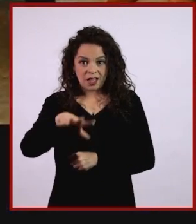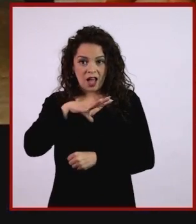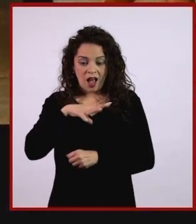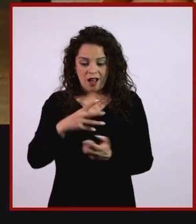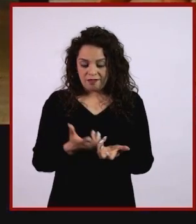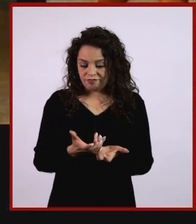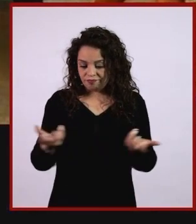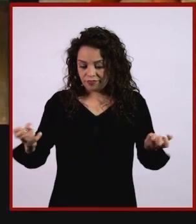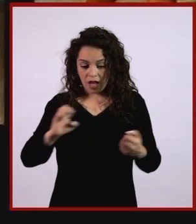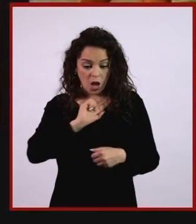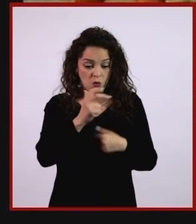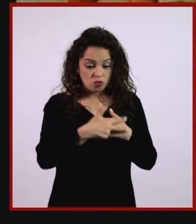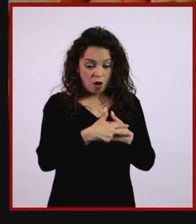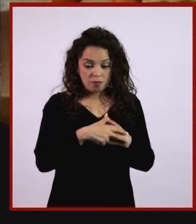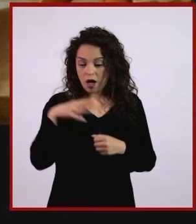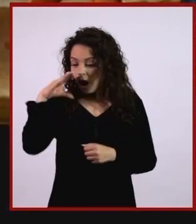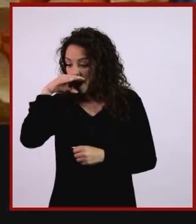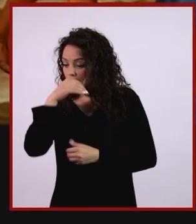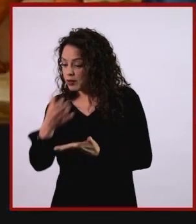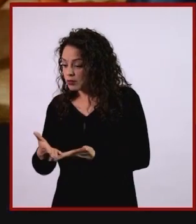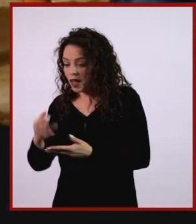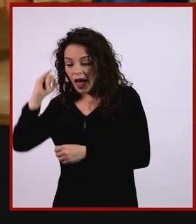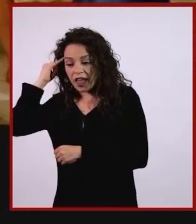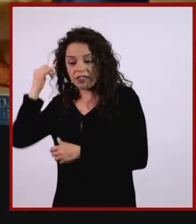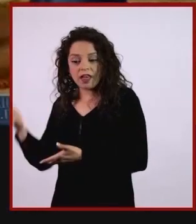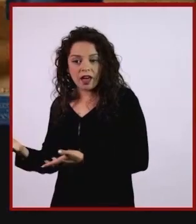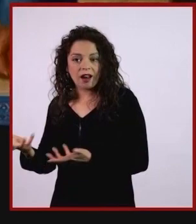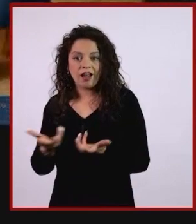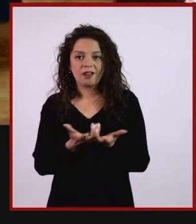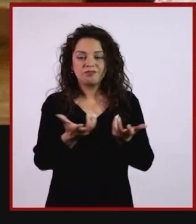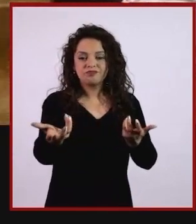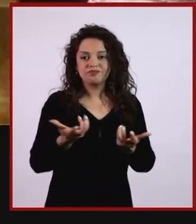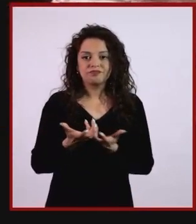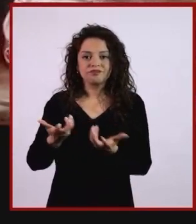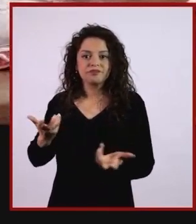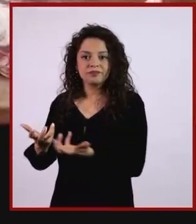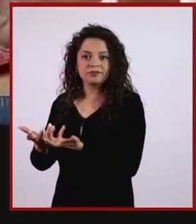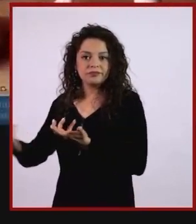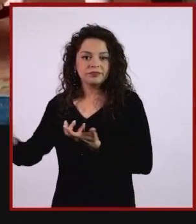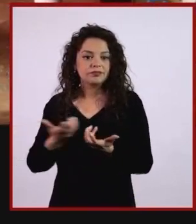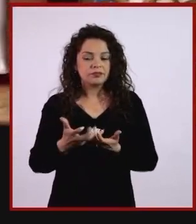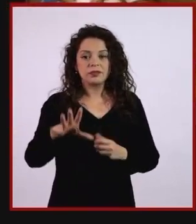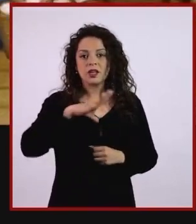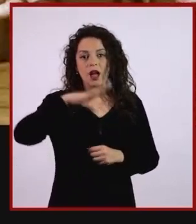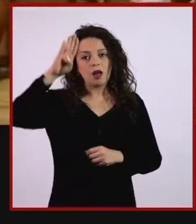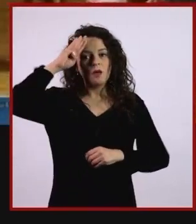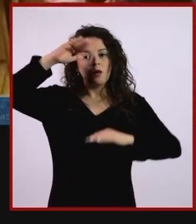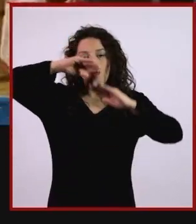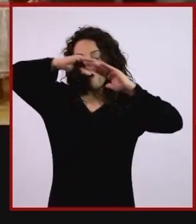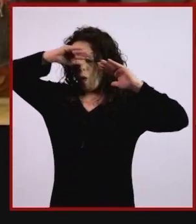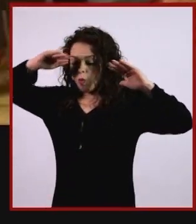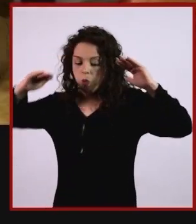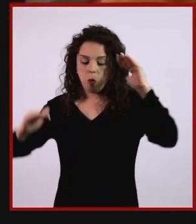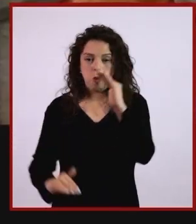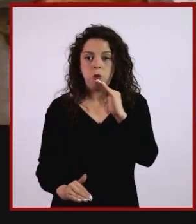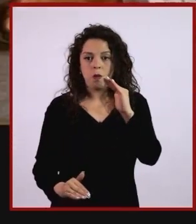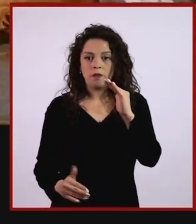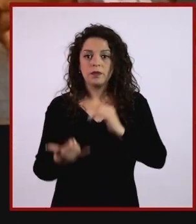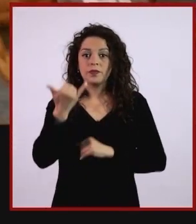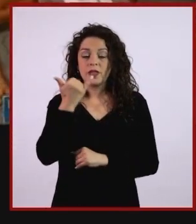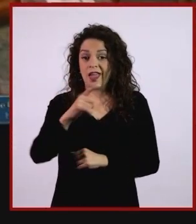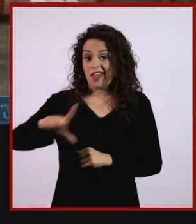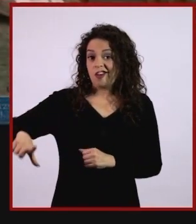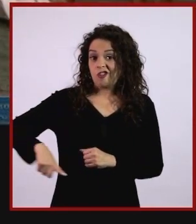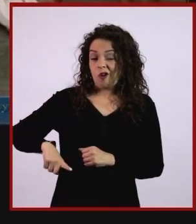separaba europeos de africanos, de indígenas, y que creó una sociedad profundamente desigual. Y luego, por